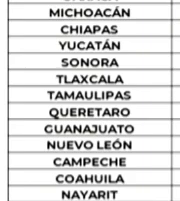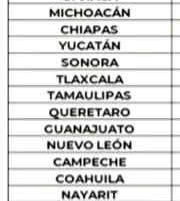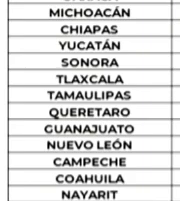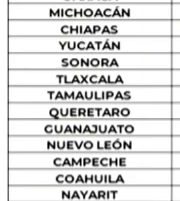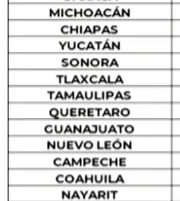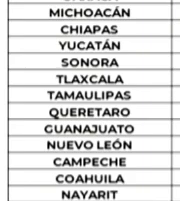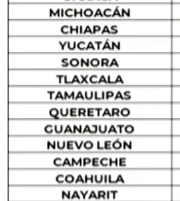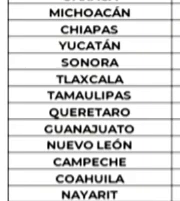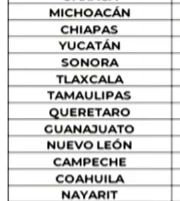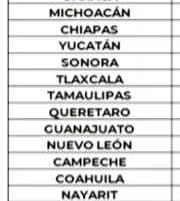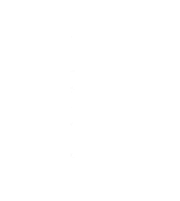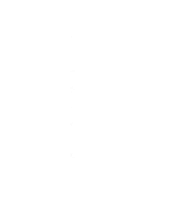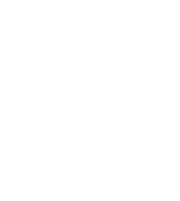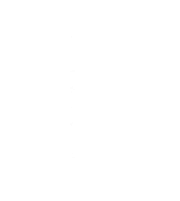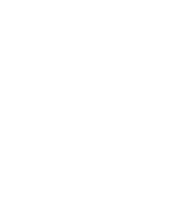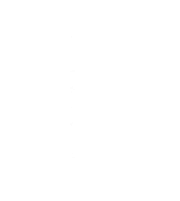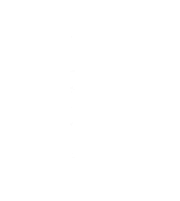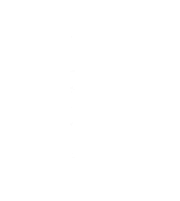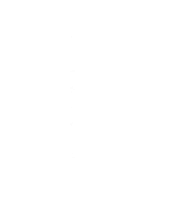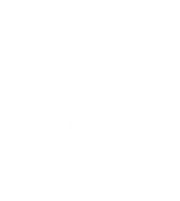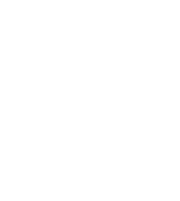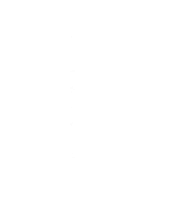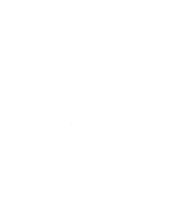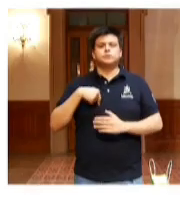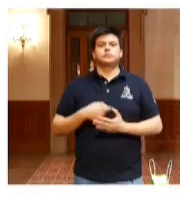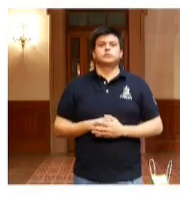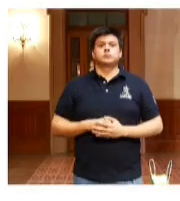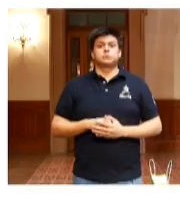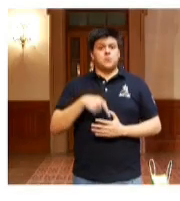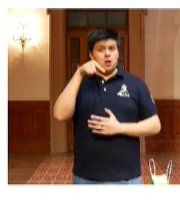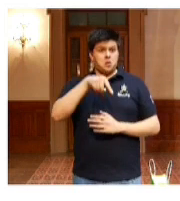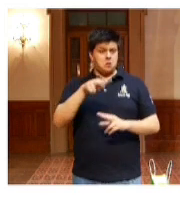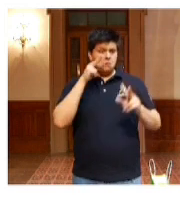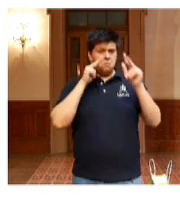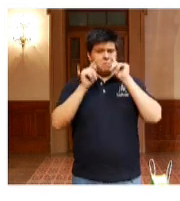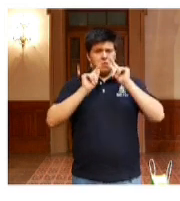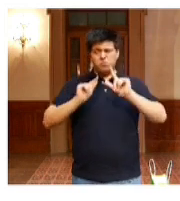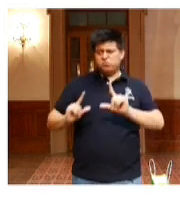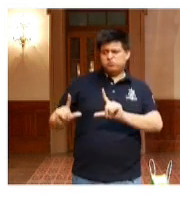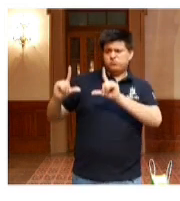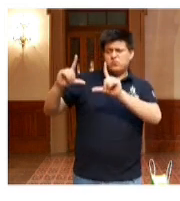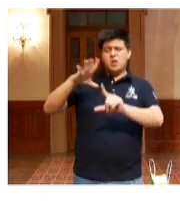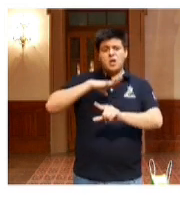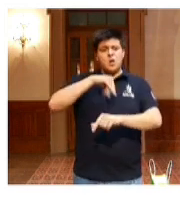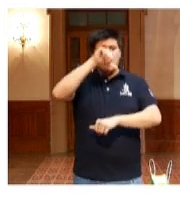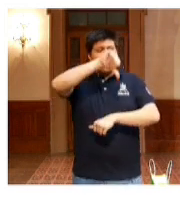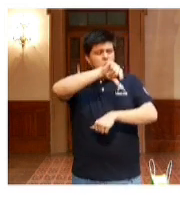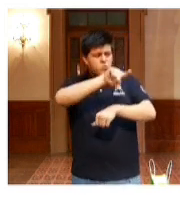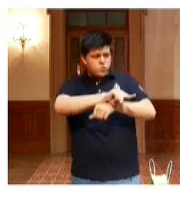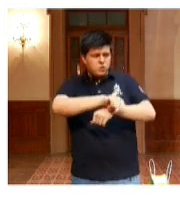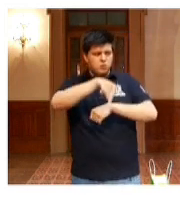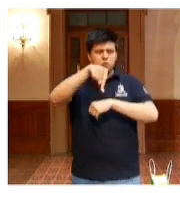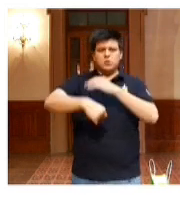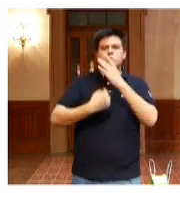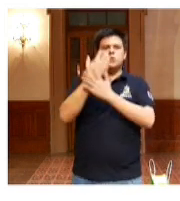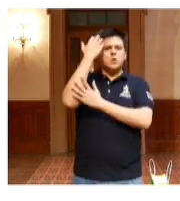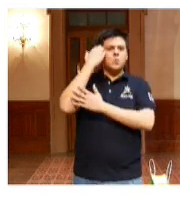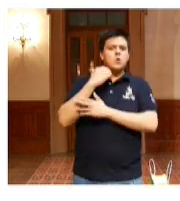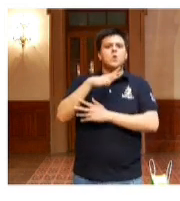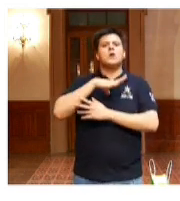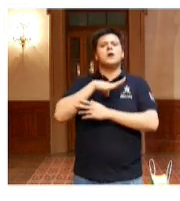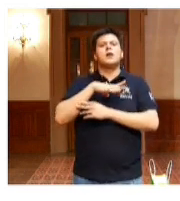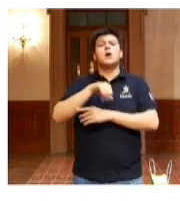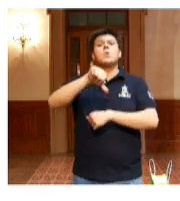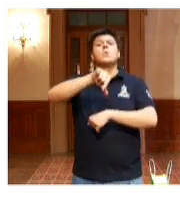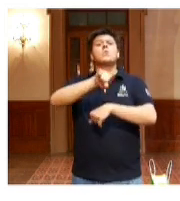vamos a cuidarnos todos eso es el reporte del día de hoy el nuevo león que tenemos